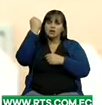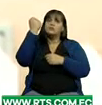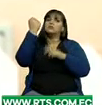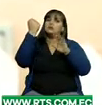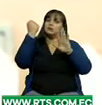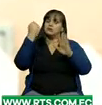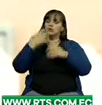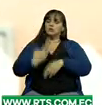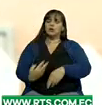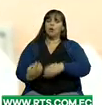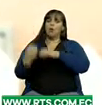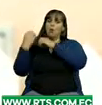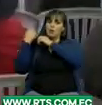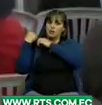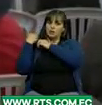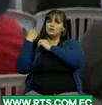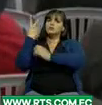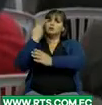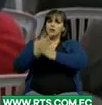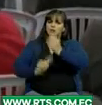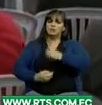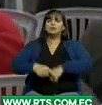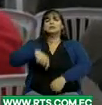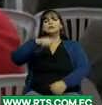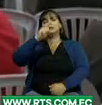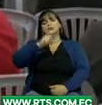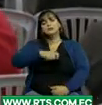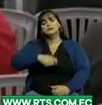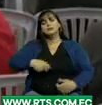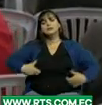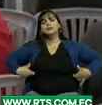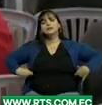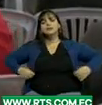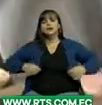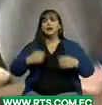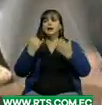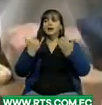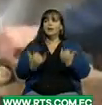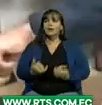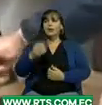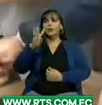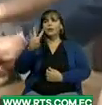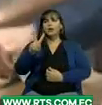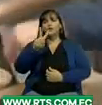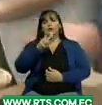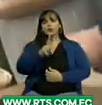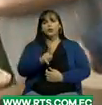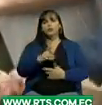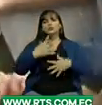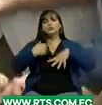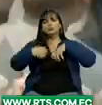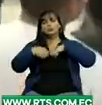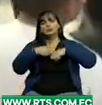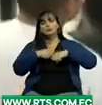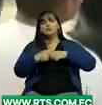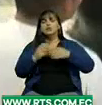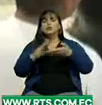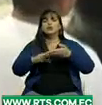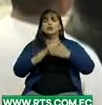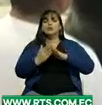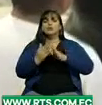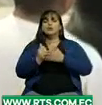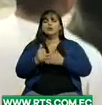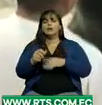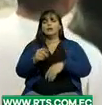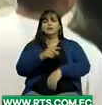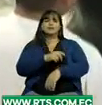su corresponsabilidad. Actualmente existen 42 gestores comunitarios a escala nacional y son los encargados